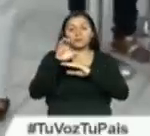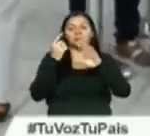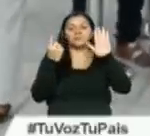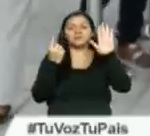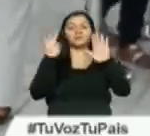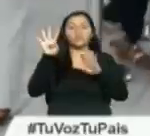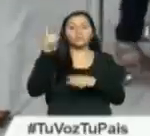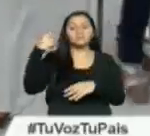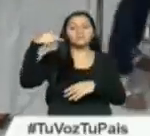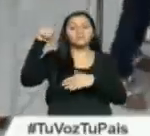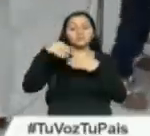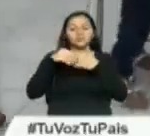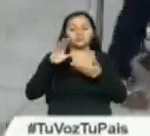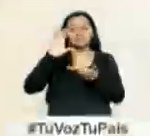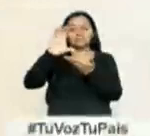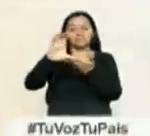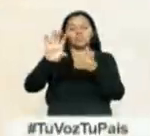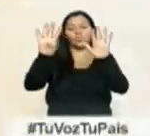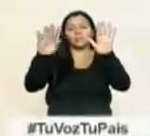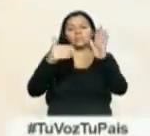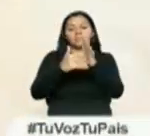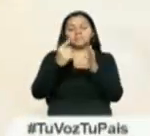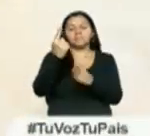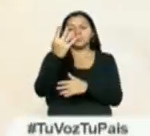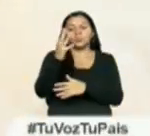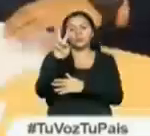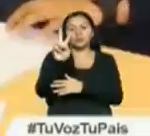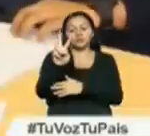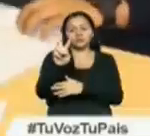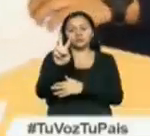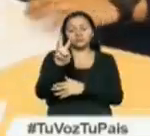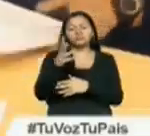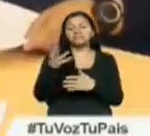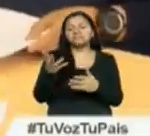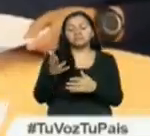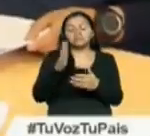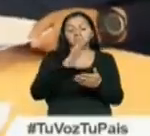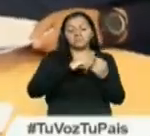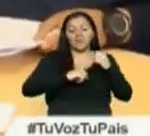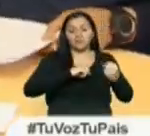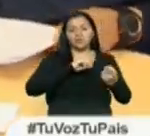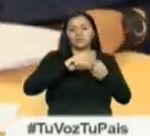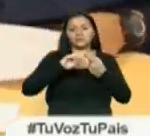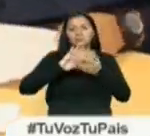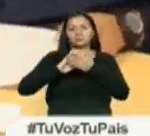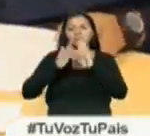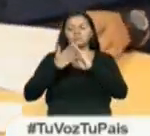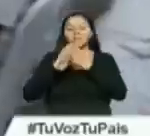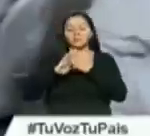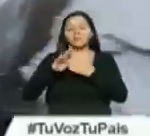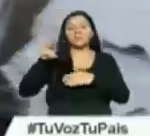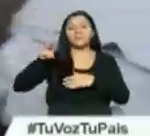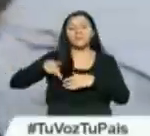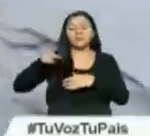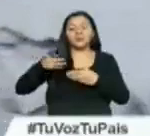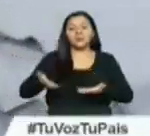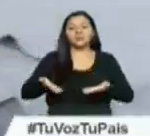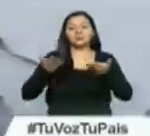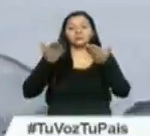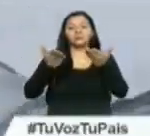en 9.142 operaciones entre mayo y noviembre de 2016. En Pedernales se